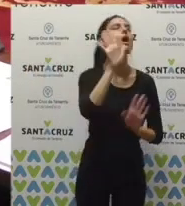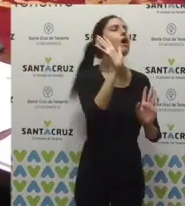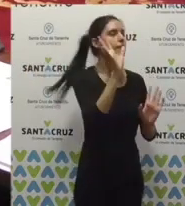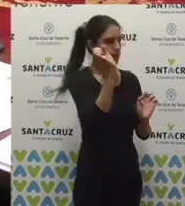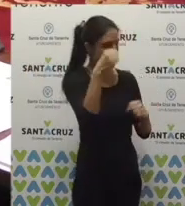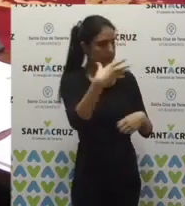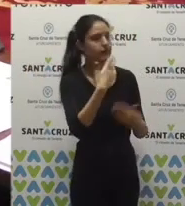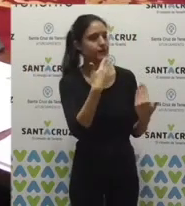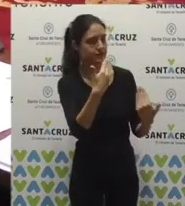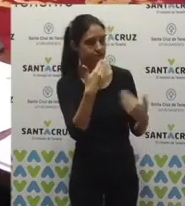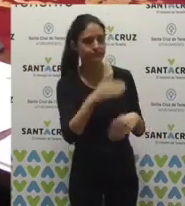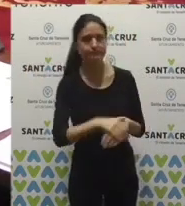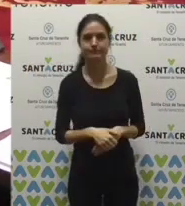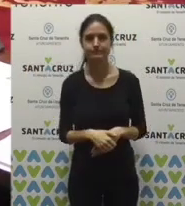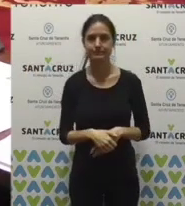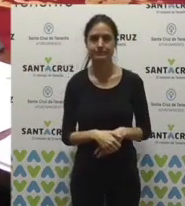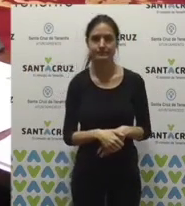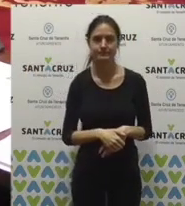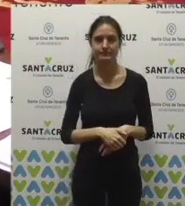gracias